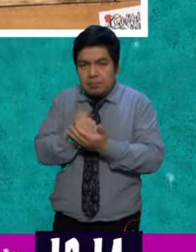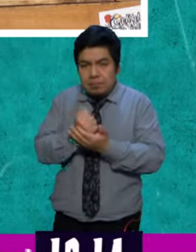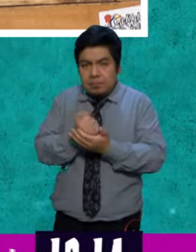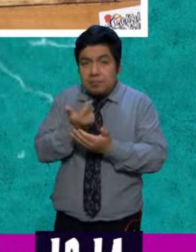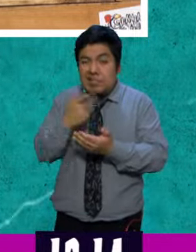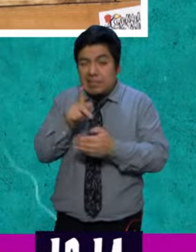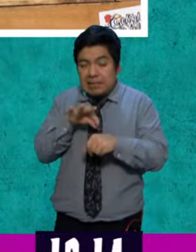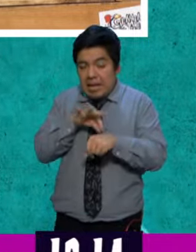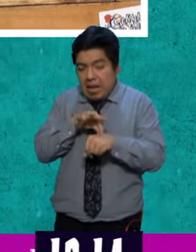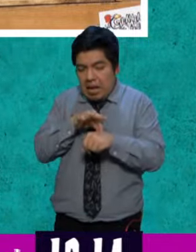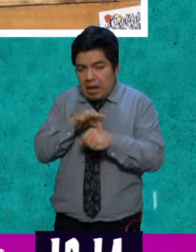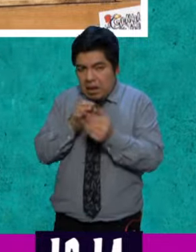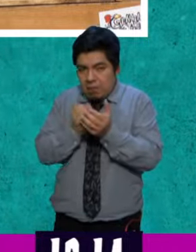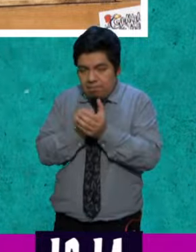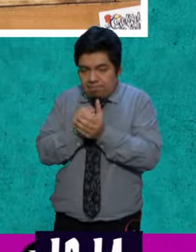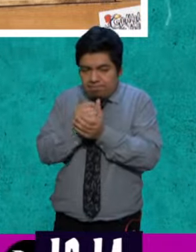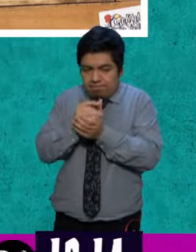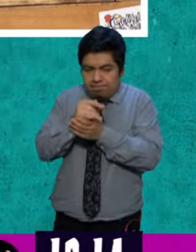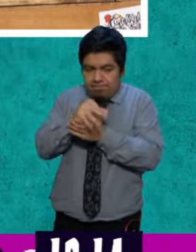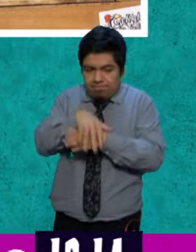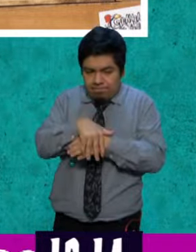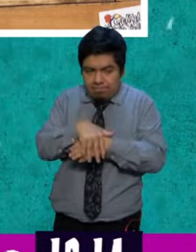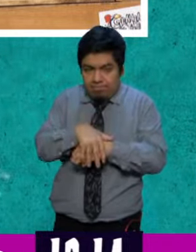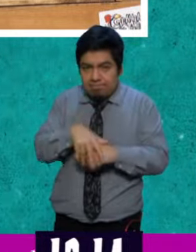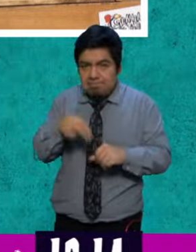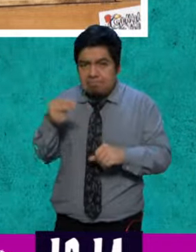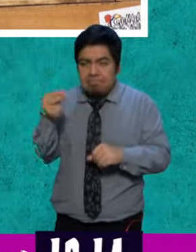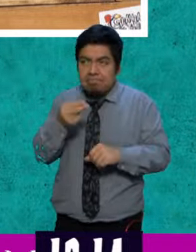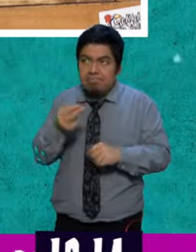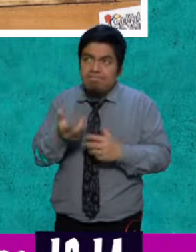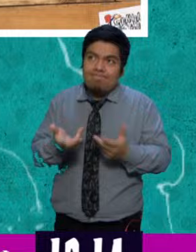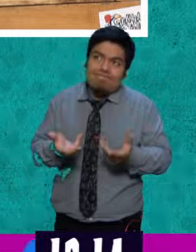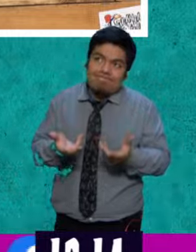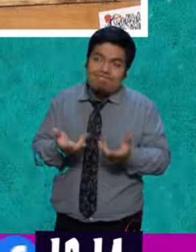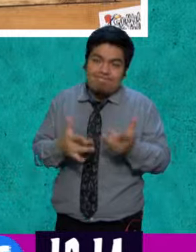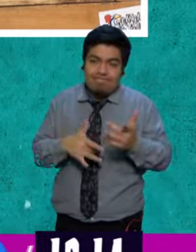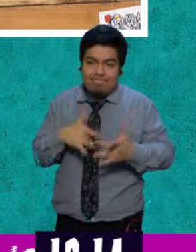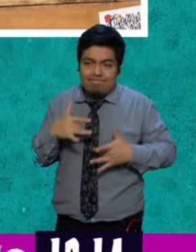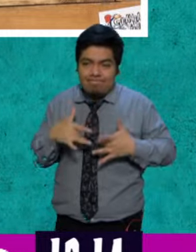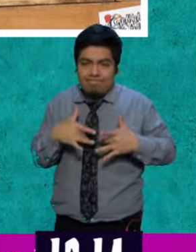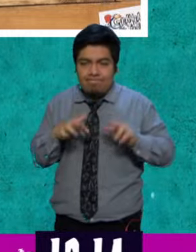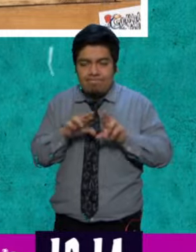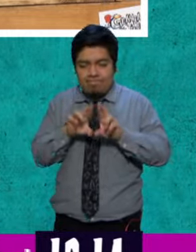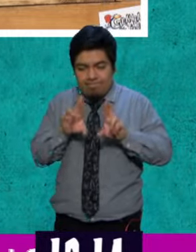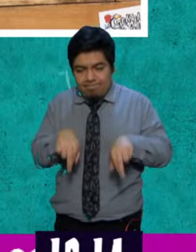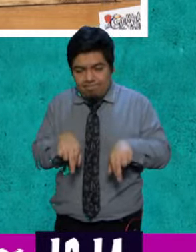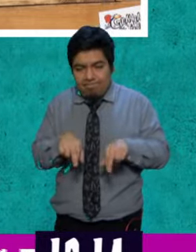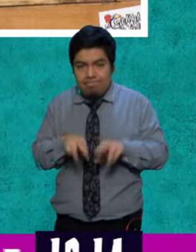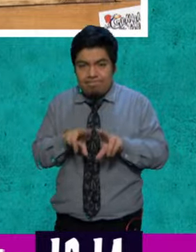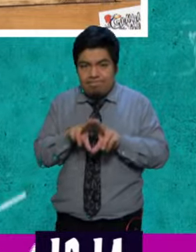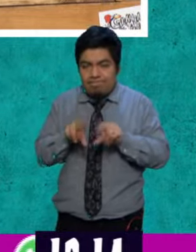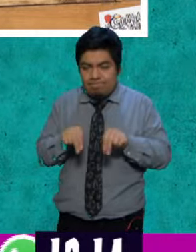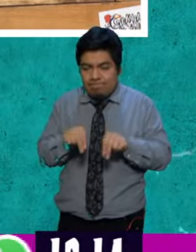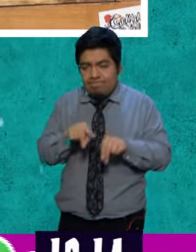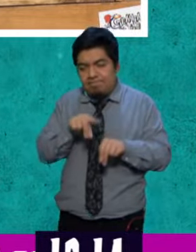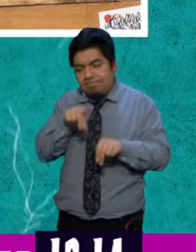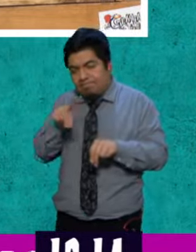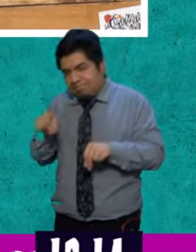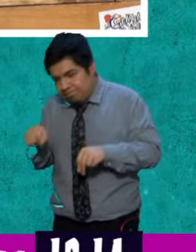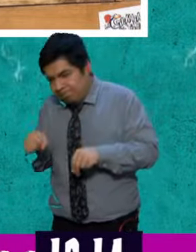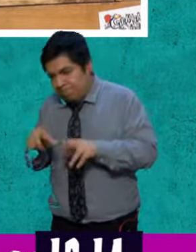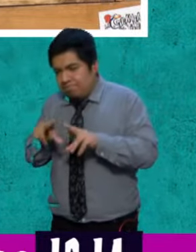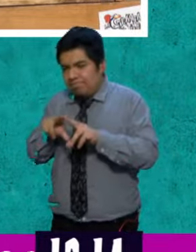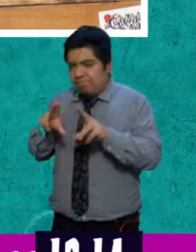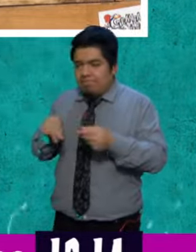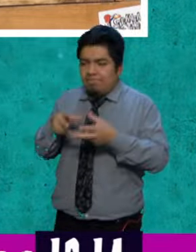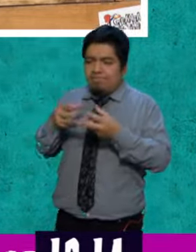carne molida, mi querido Rafita, tendría que estar en condiciones de congelamiento y entonces así no y se luego puede manipular. Descongelarlo.